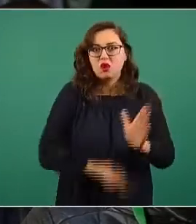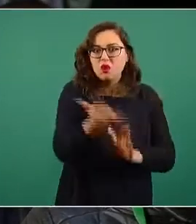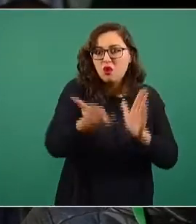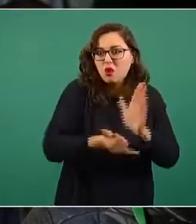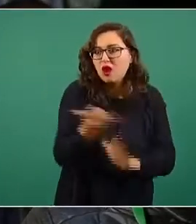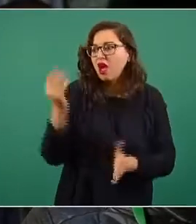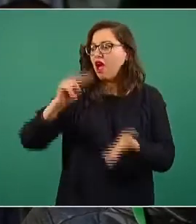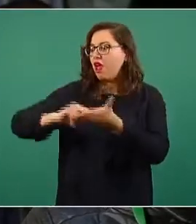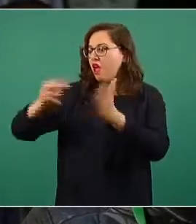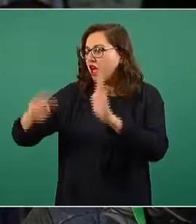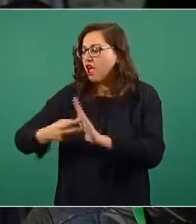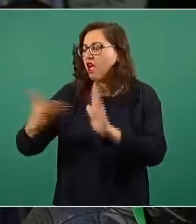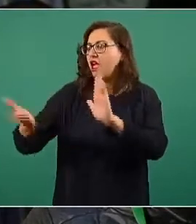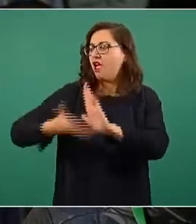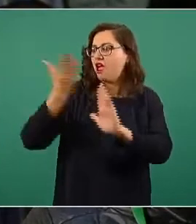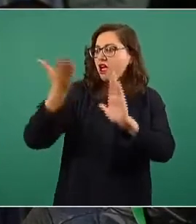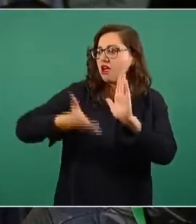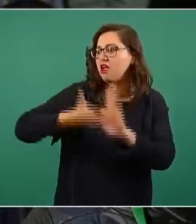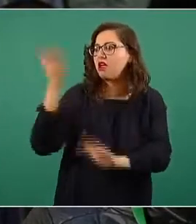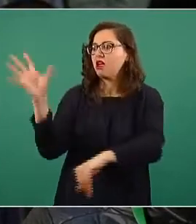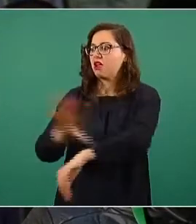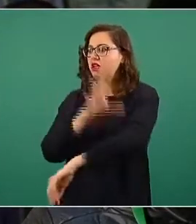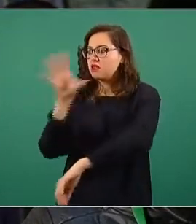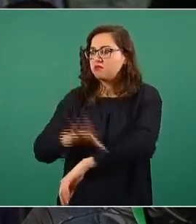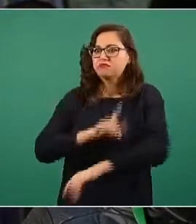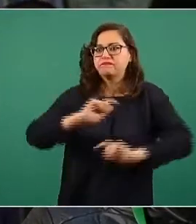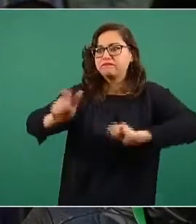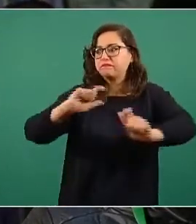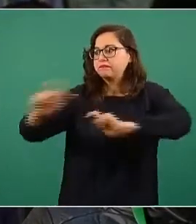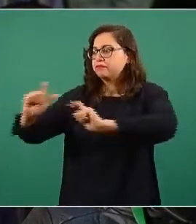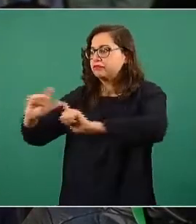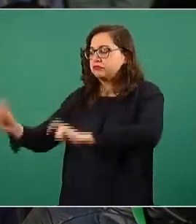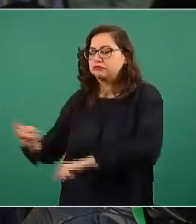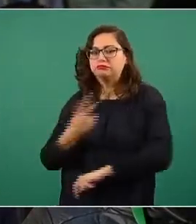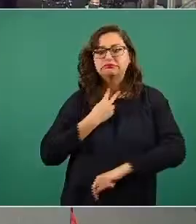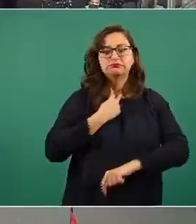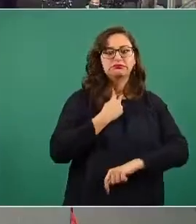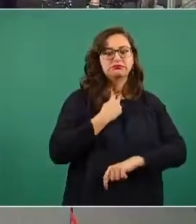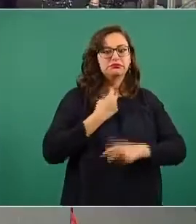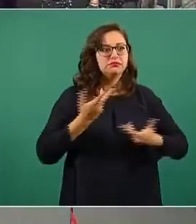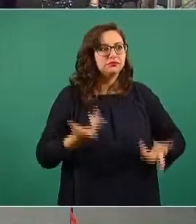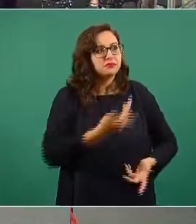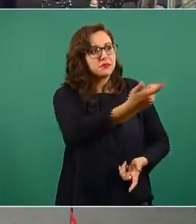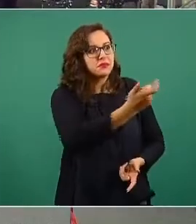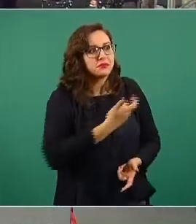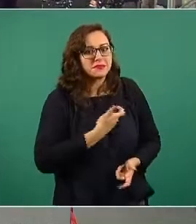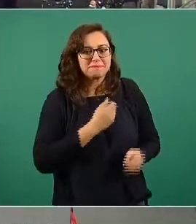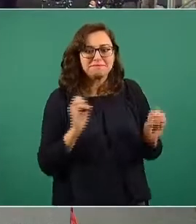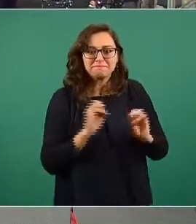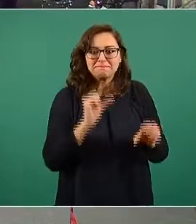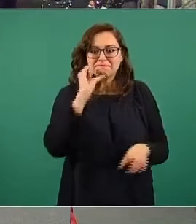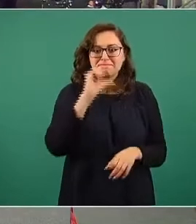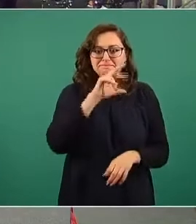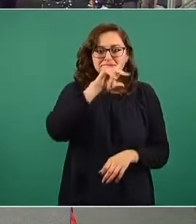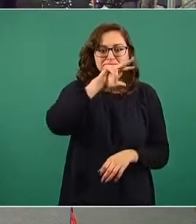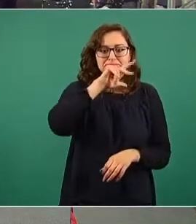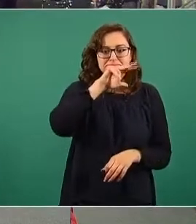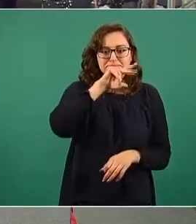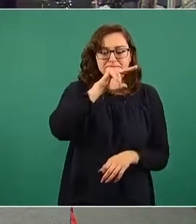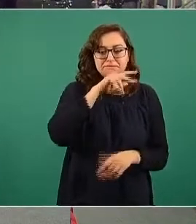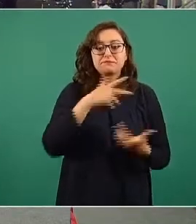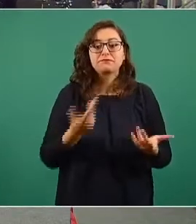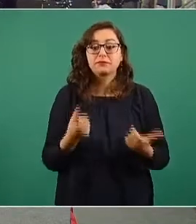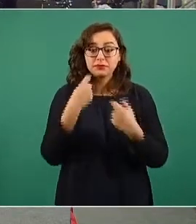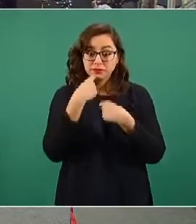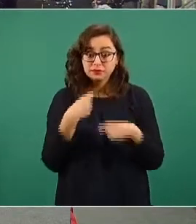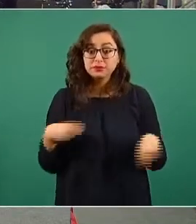ingenieros, electricistas, etcétera, y esa es su mayor preocupación, por lo que además se les ha negado